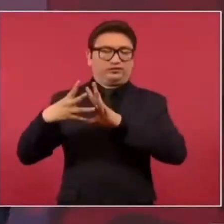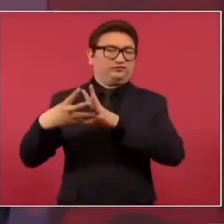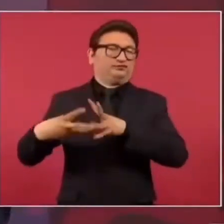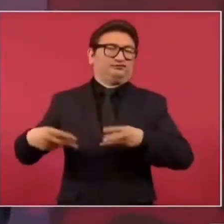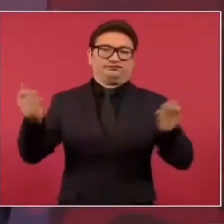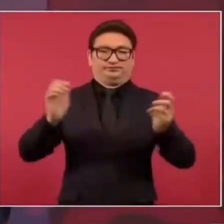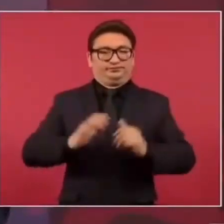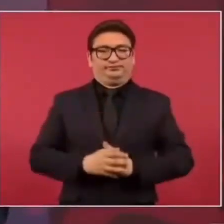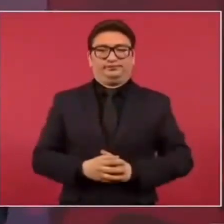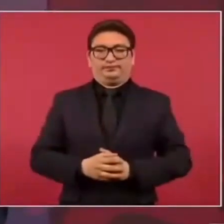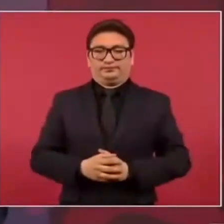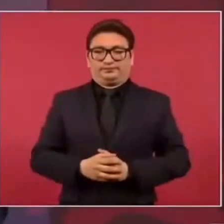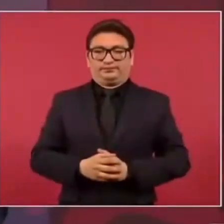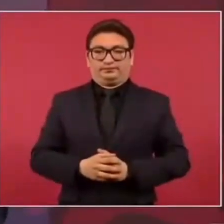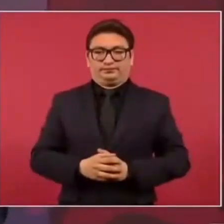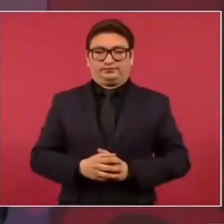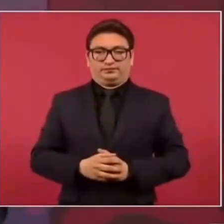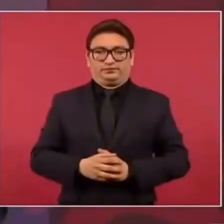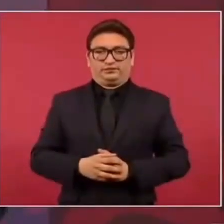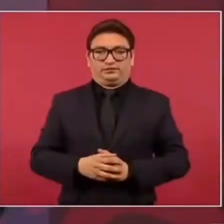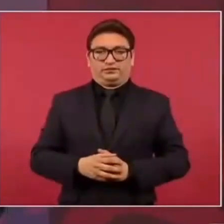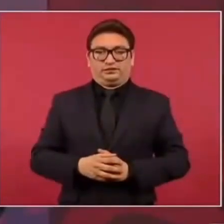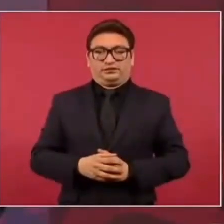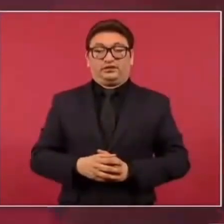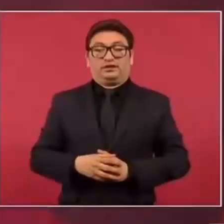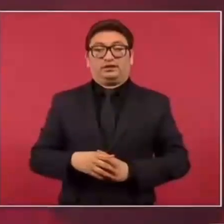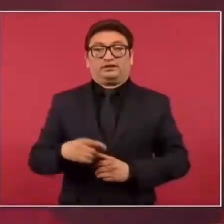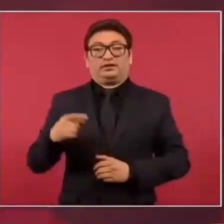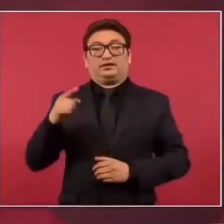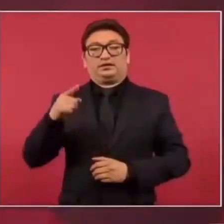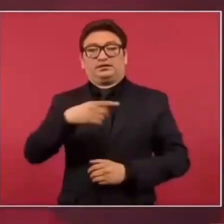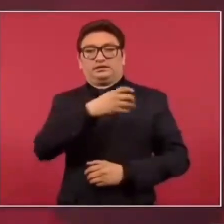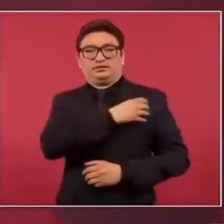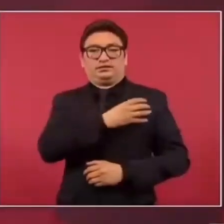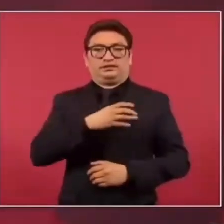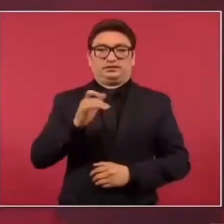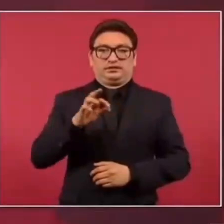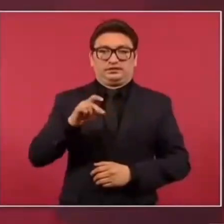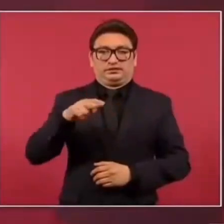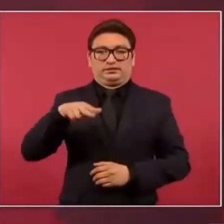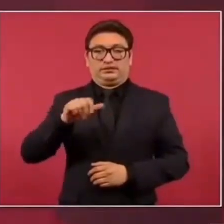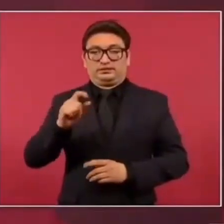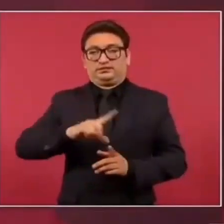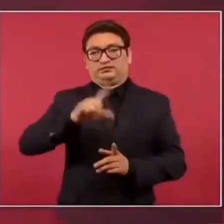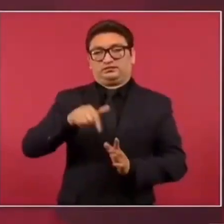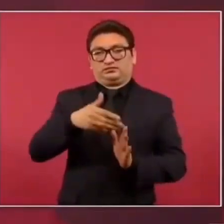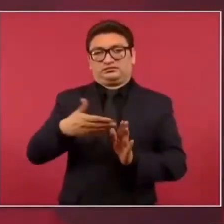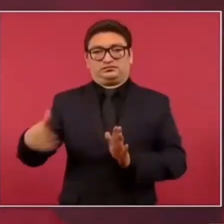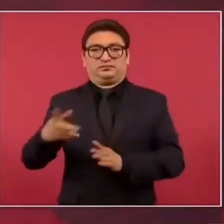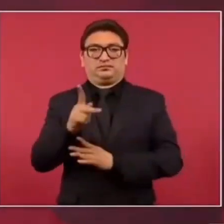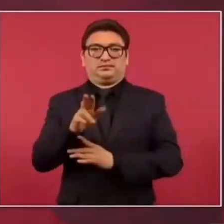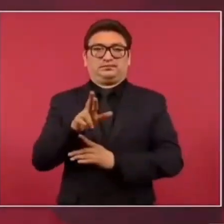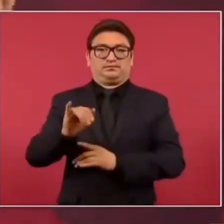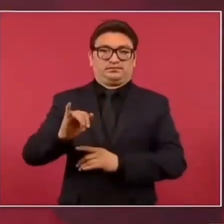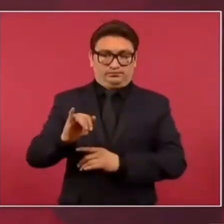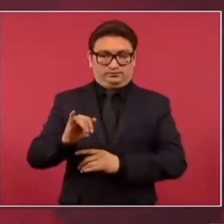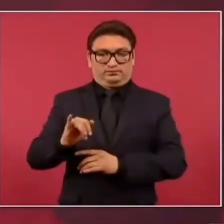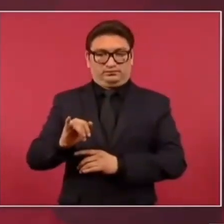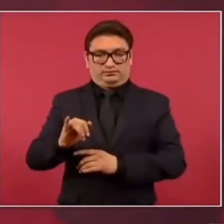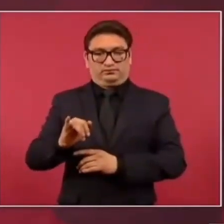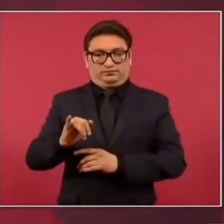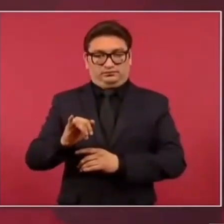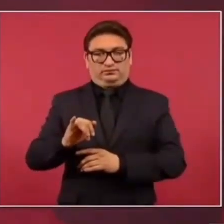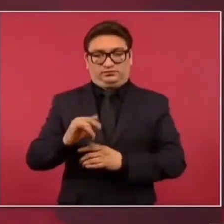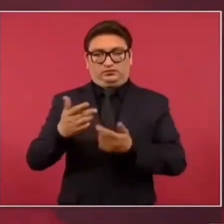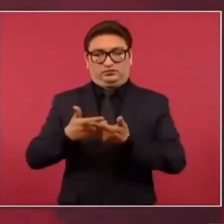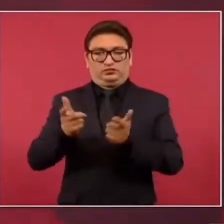posterior al sexenio del general Cárdenas, y ya surge el PRI, el Partido de la